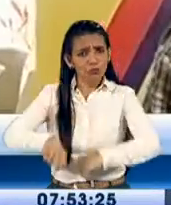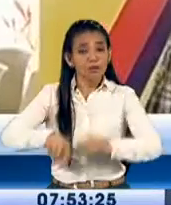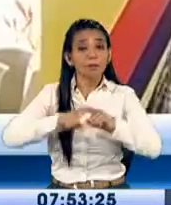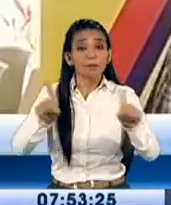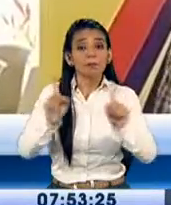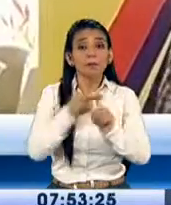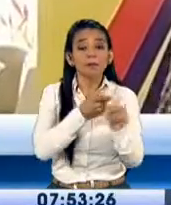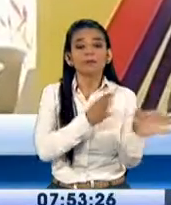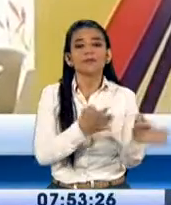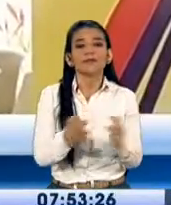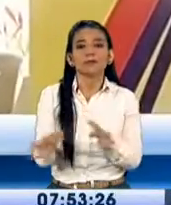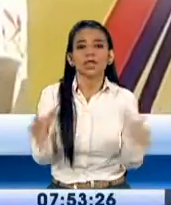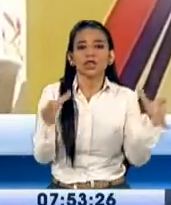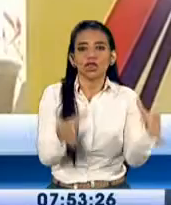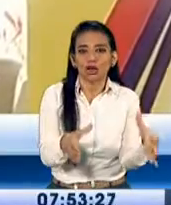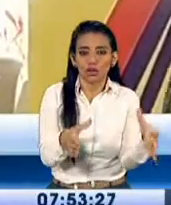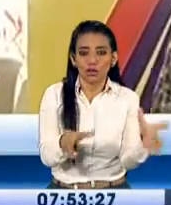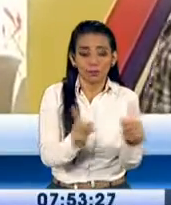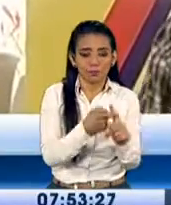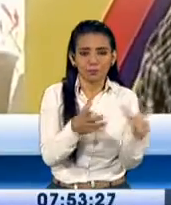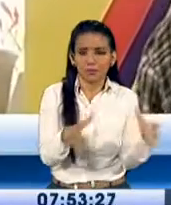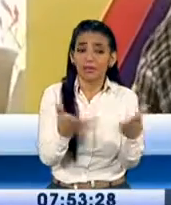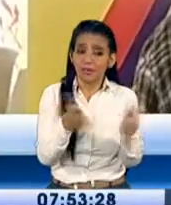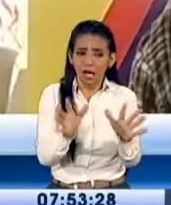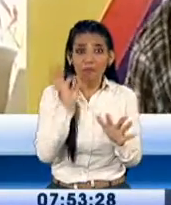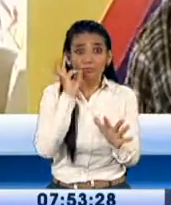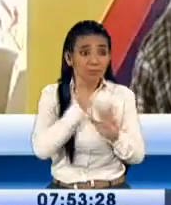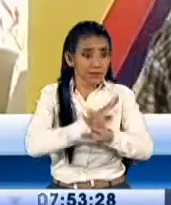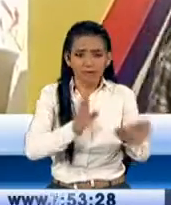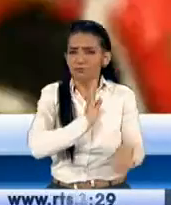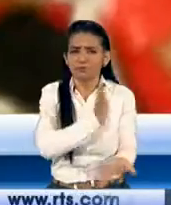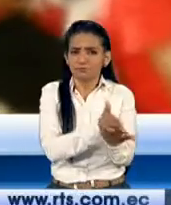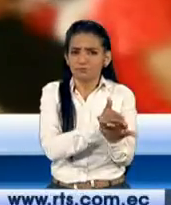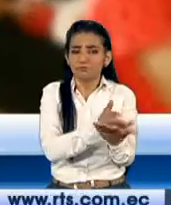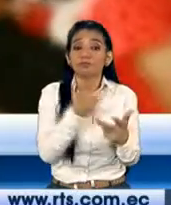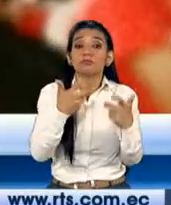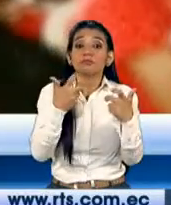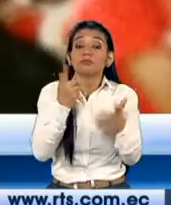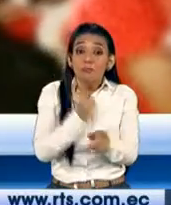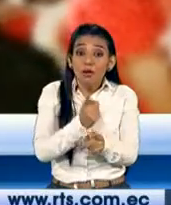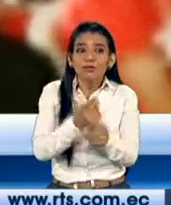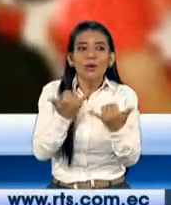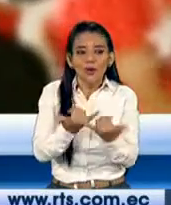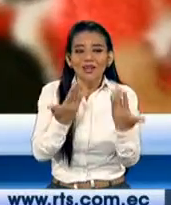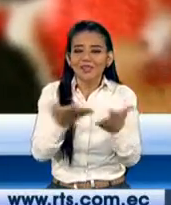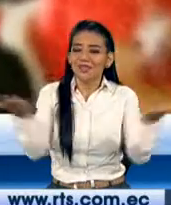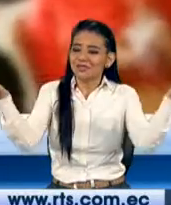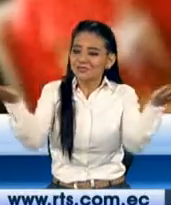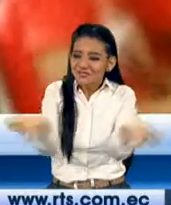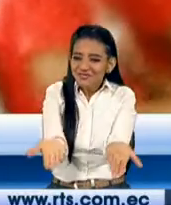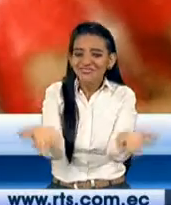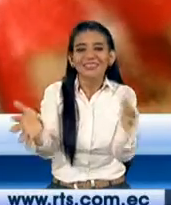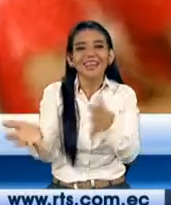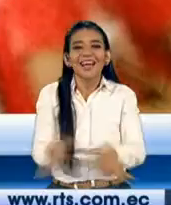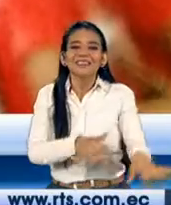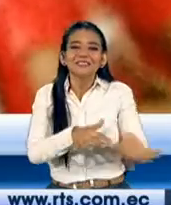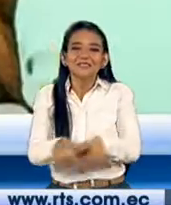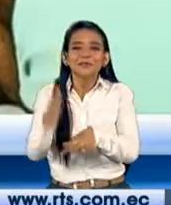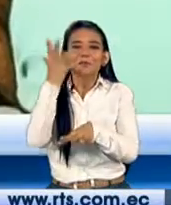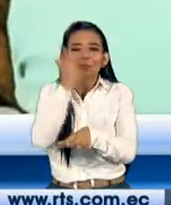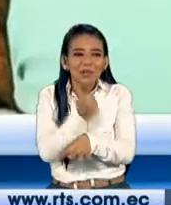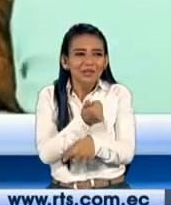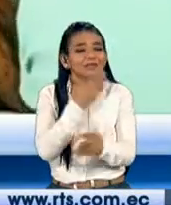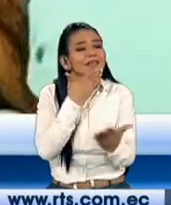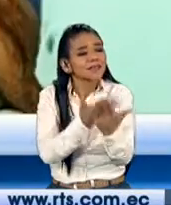etapa de tratamiento, ¿no? Ellos justamente ya están libres de todos estos problemas y es por eso que el día de hoy nosotros estamos realizando este tipo de actividades, dándole